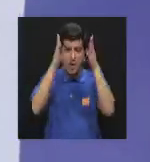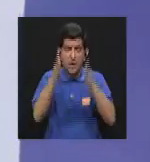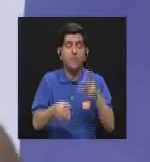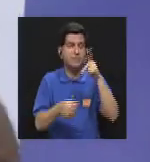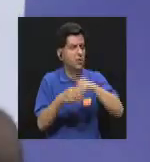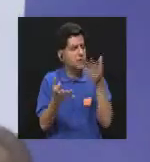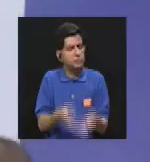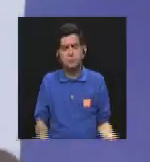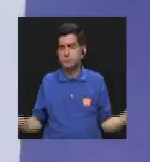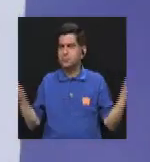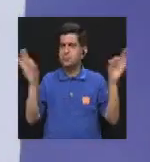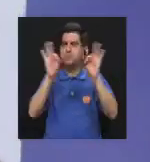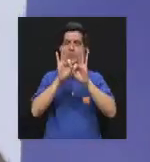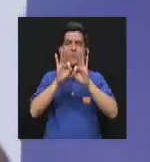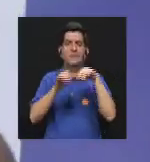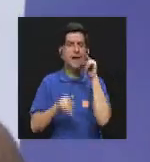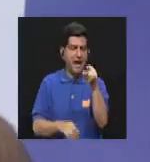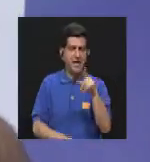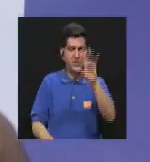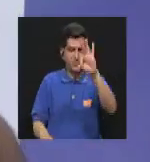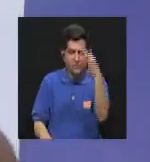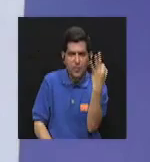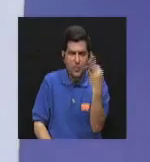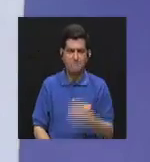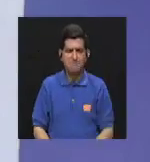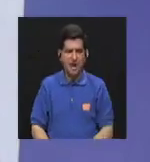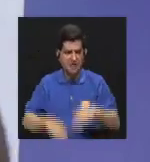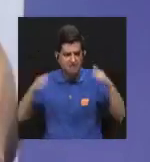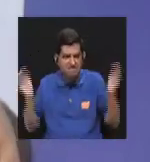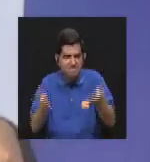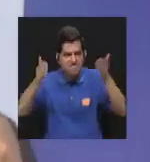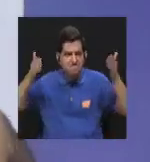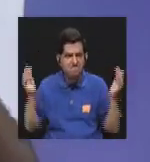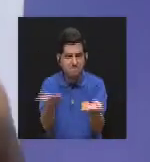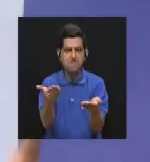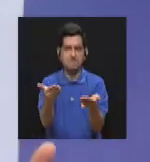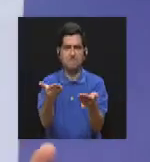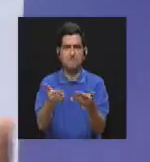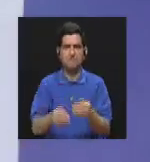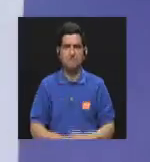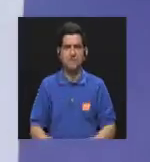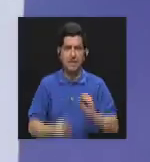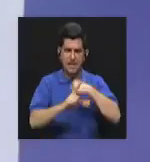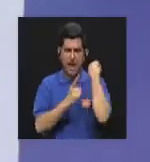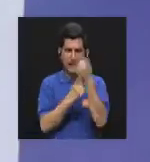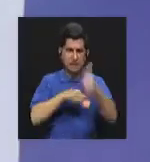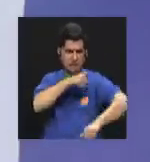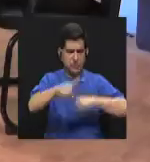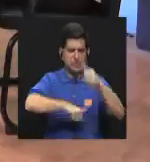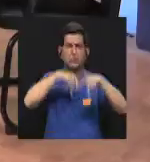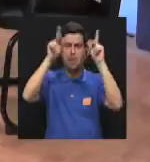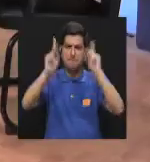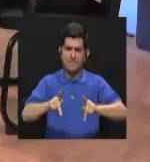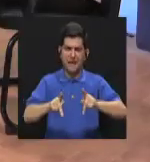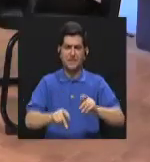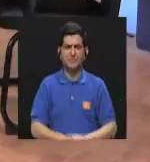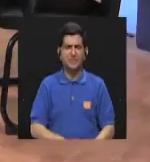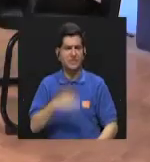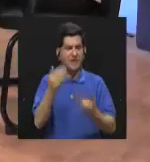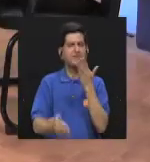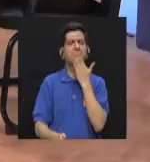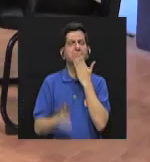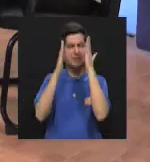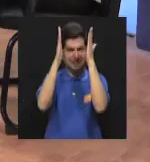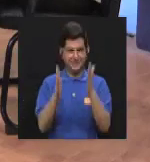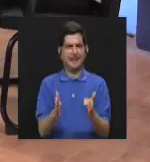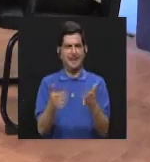los maestros son protagónicos. Los maestros son los que en alguna medida auspician y promueven la lucha. La gente cuando llega,